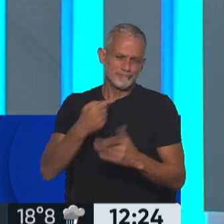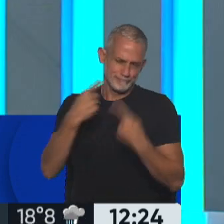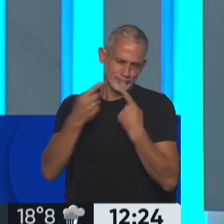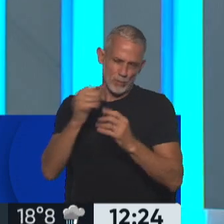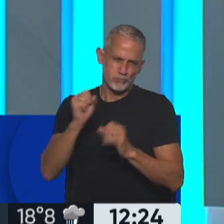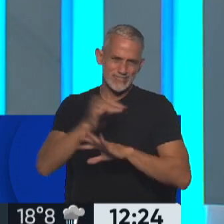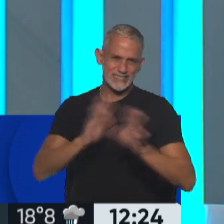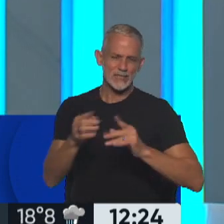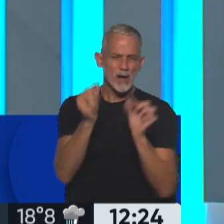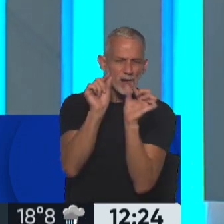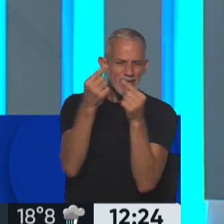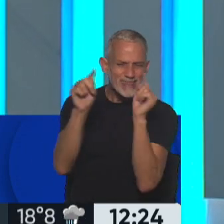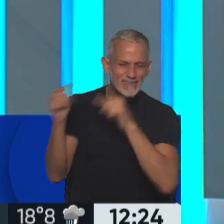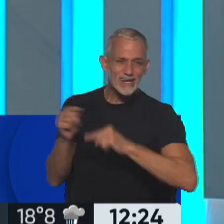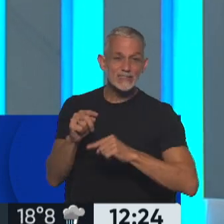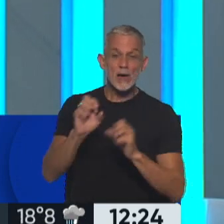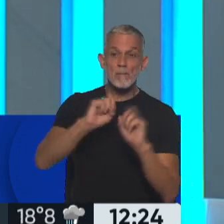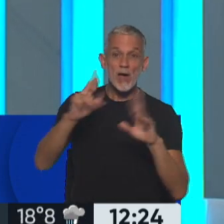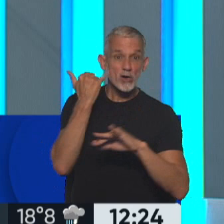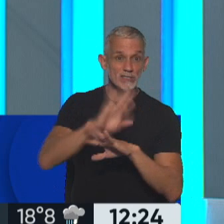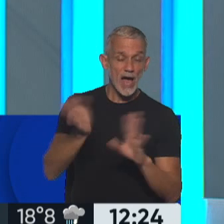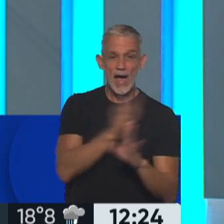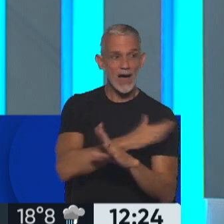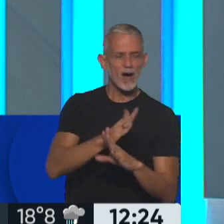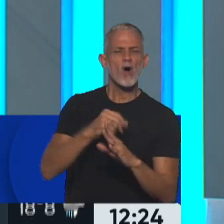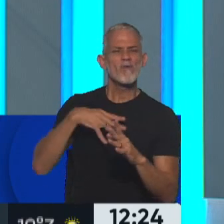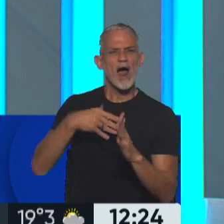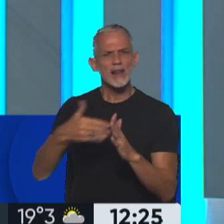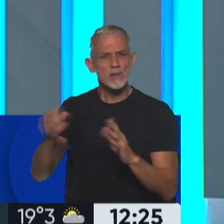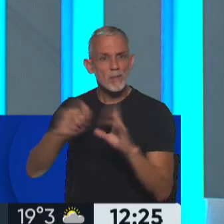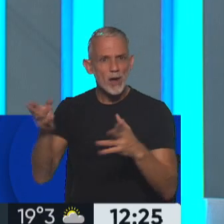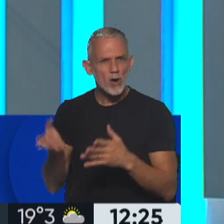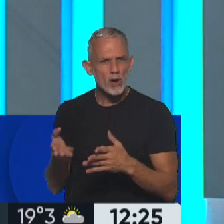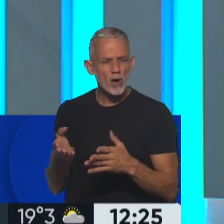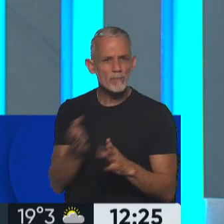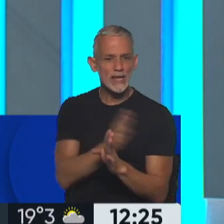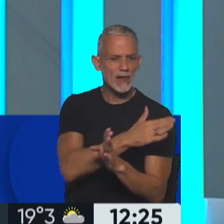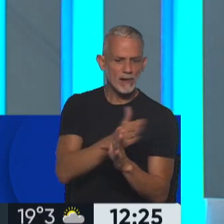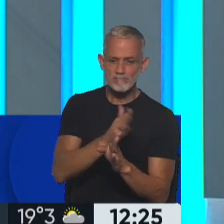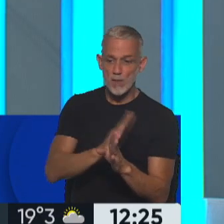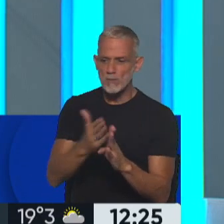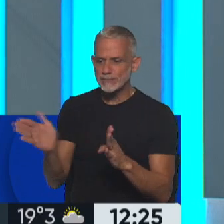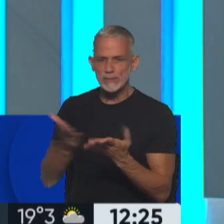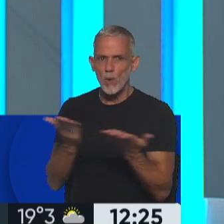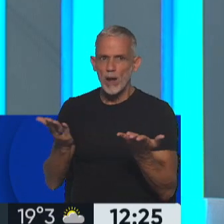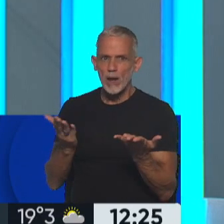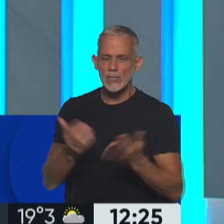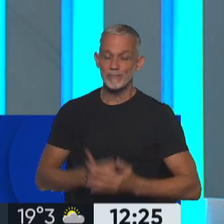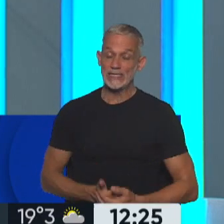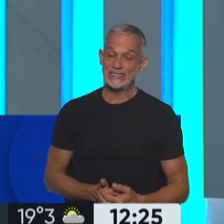hay pequeñas diferencias. Sí. ¿Lo peor ya pasó o nos queda por delante? Es que esto es una...